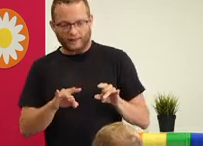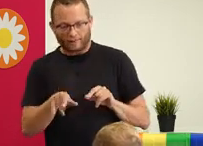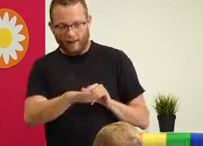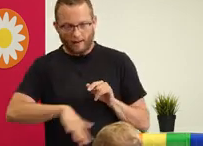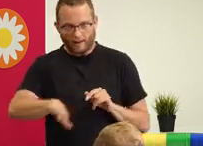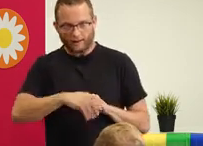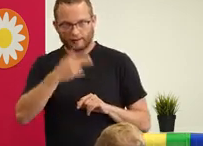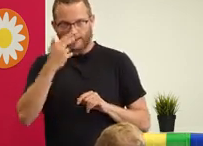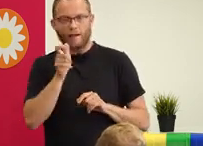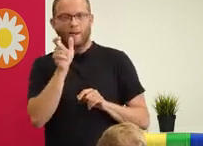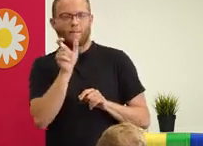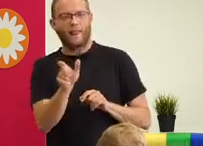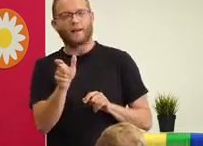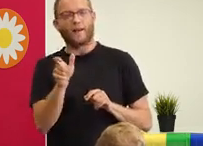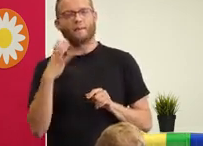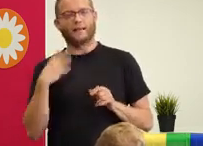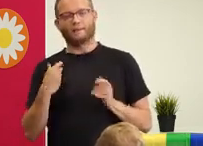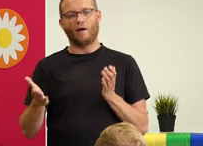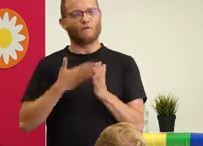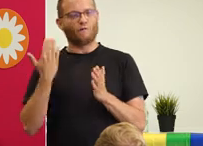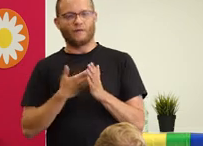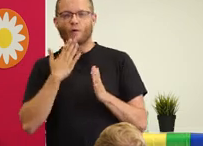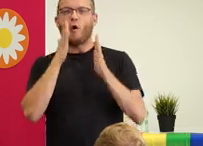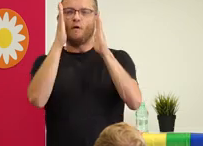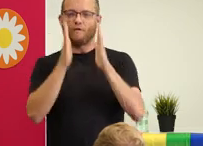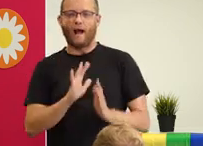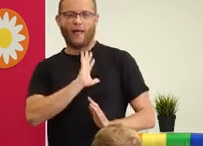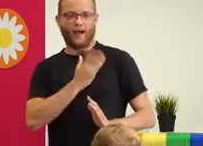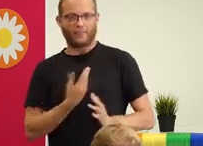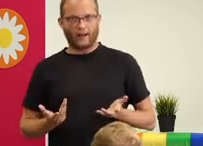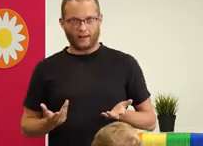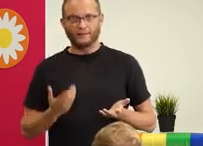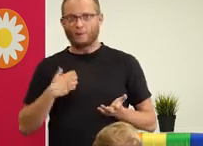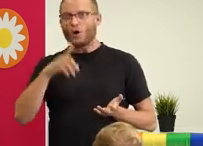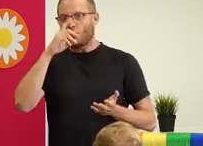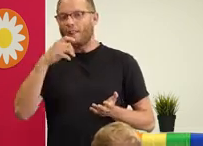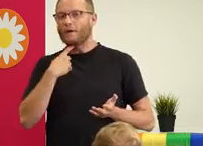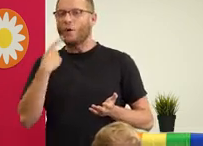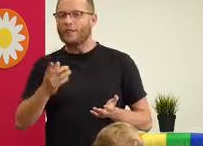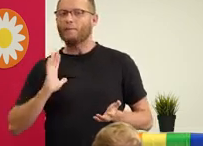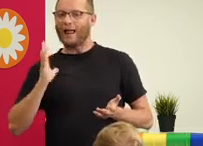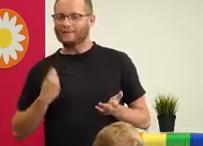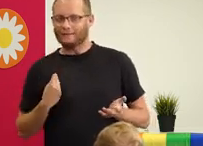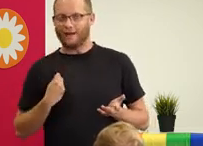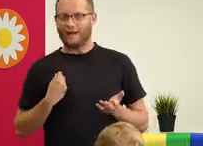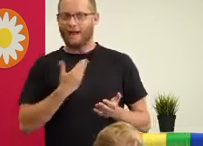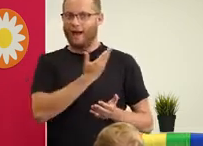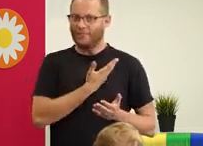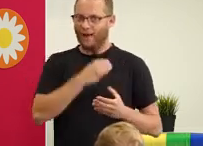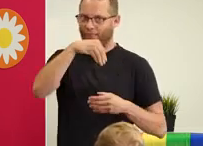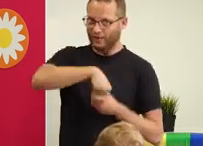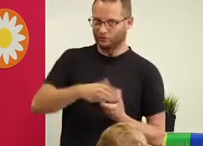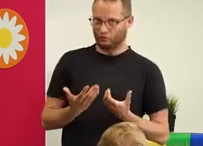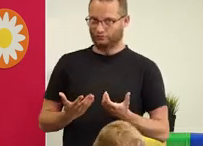y elimino la palabra Palestina y empiezo a usar Franja de Gaza. Pero hay que recordar que hay que decir Palestina, Franja de Gaza,